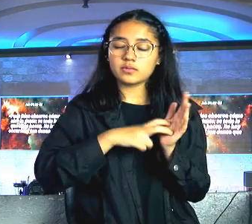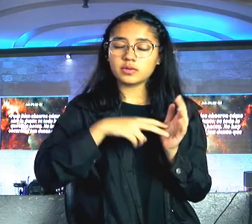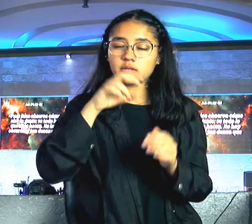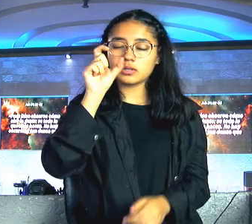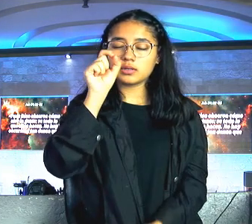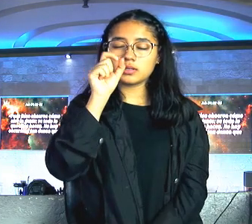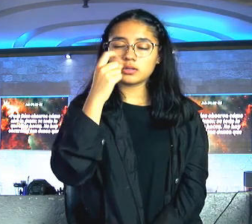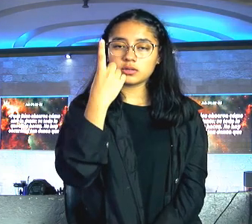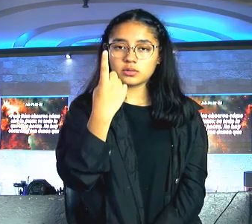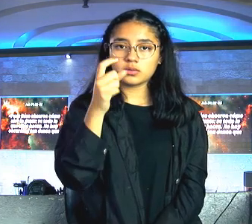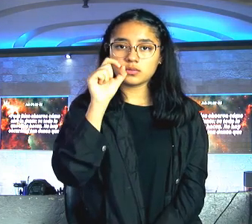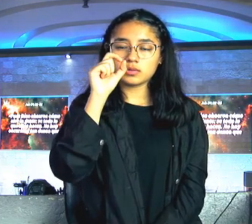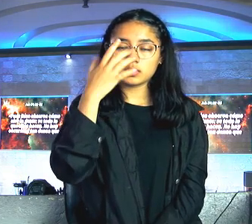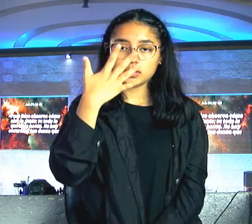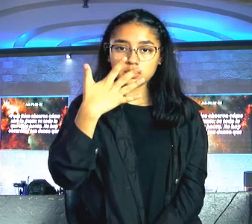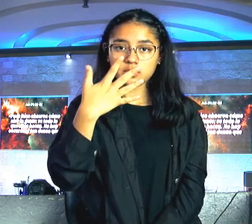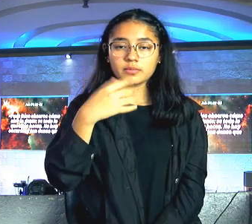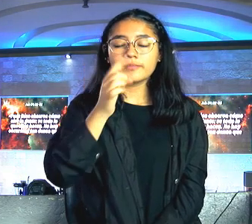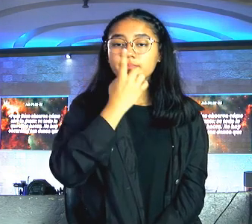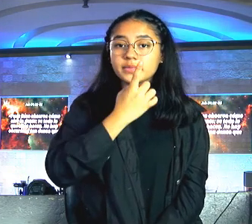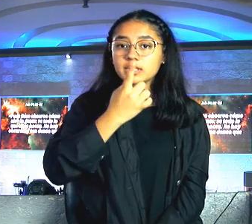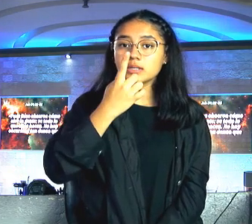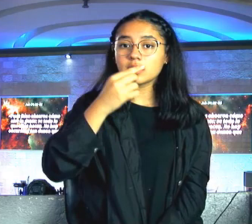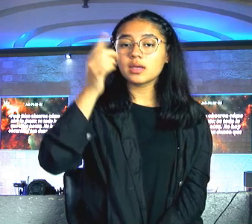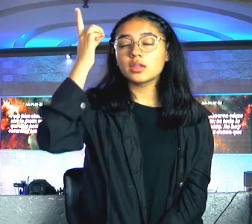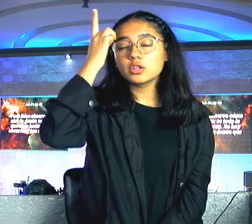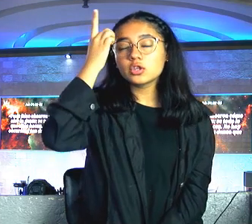aquí: pues